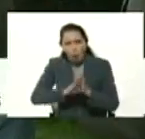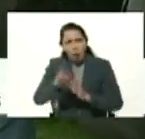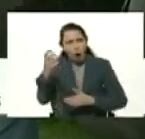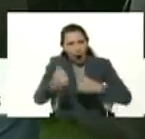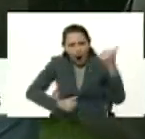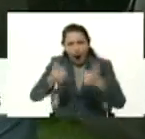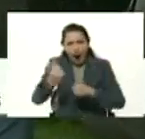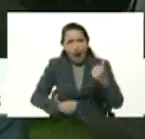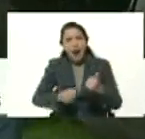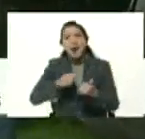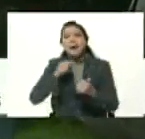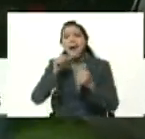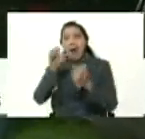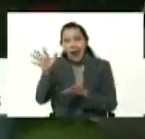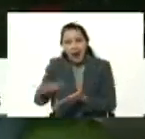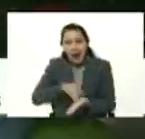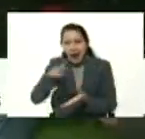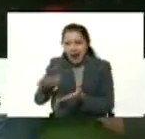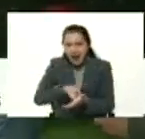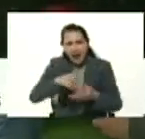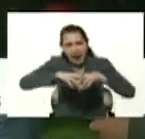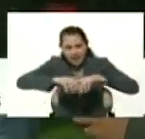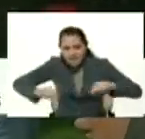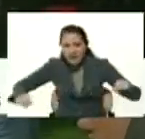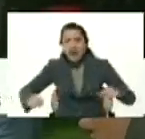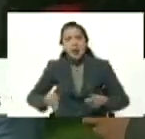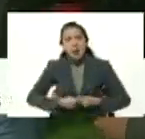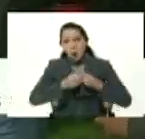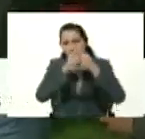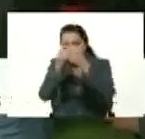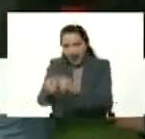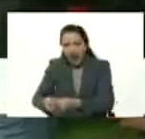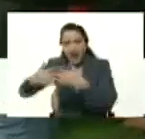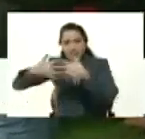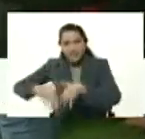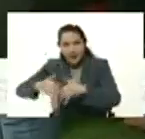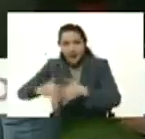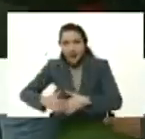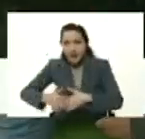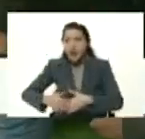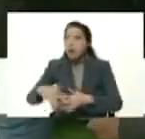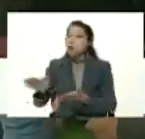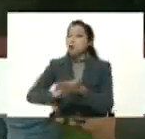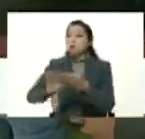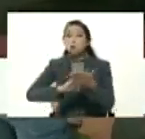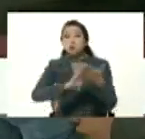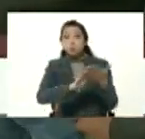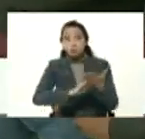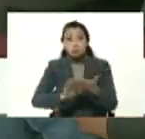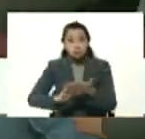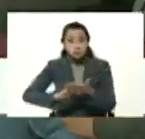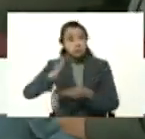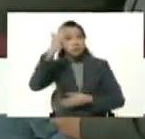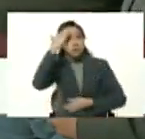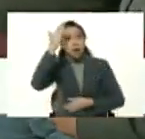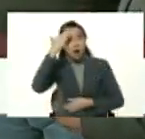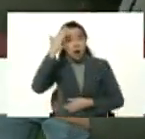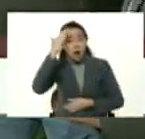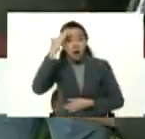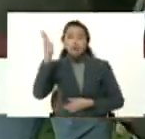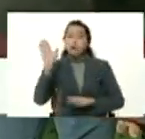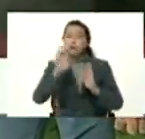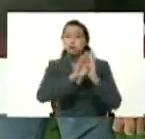da en el campo pueda llegar a las plantas de procesamiento. Bueno, eso me lo resuelven. Sí. Eso lo sabemos, el ABC no lo